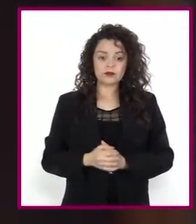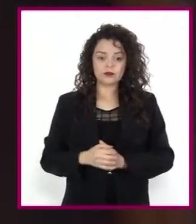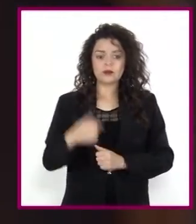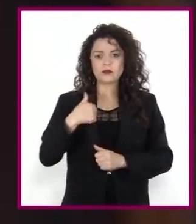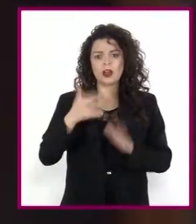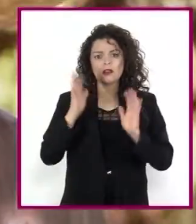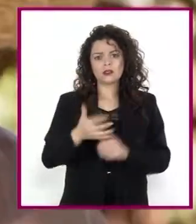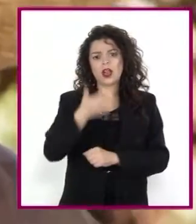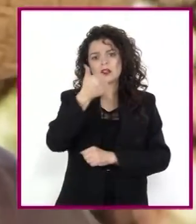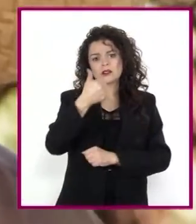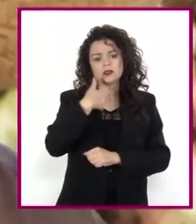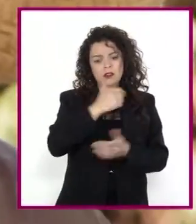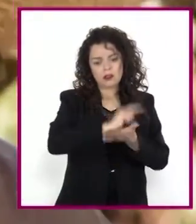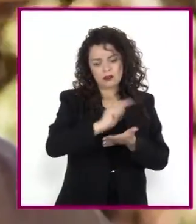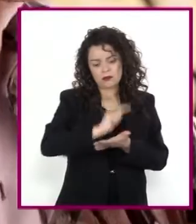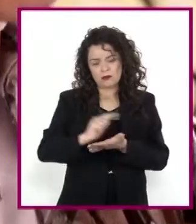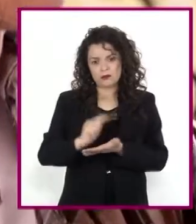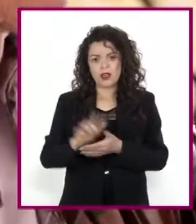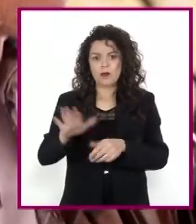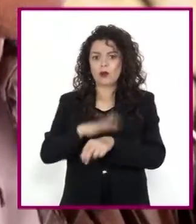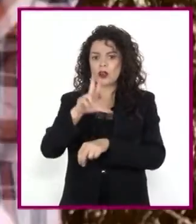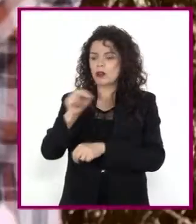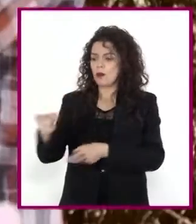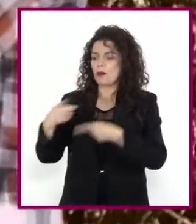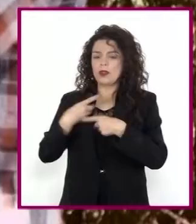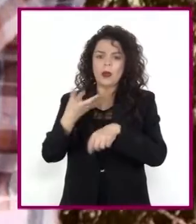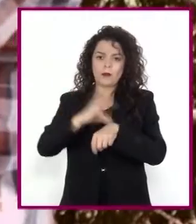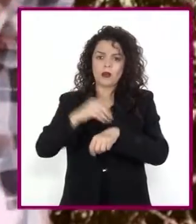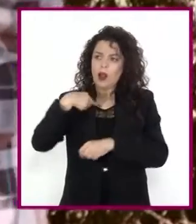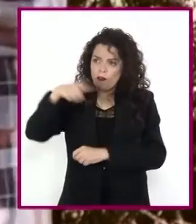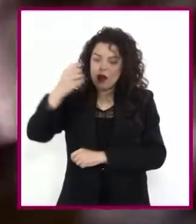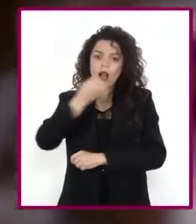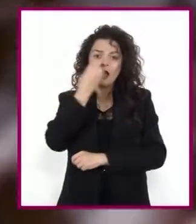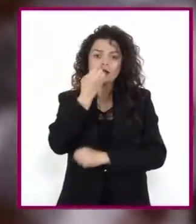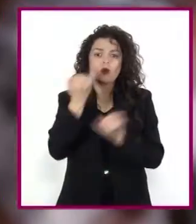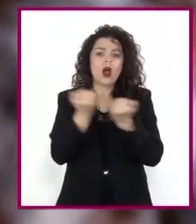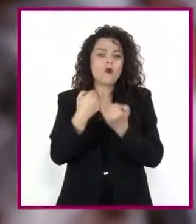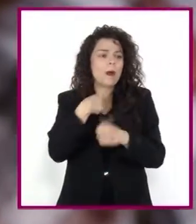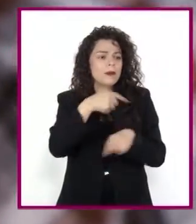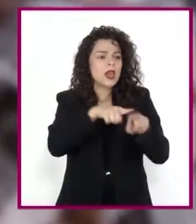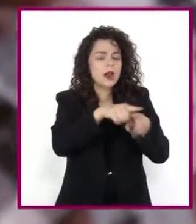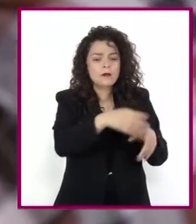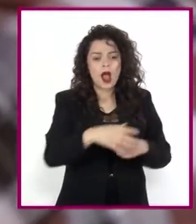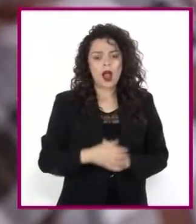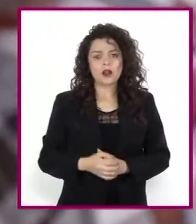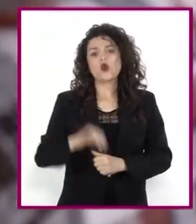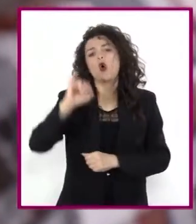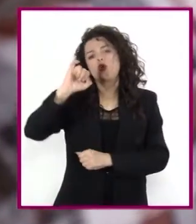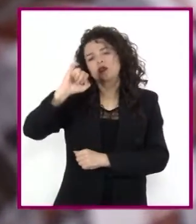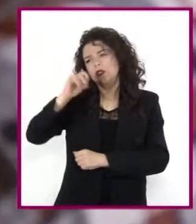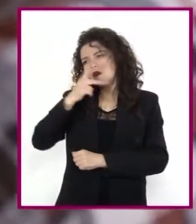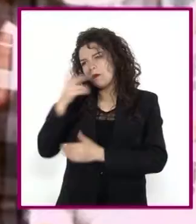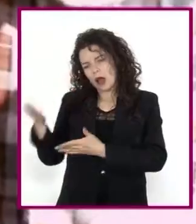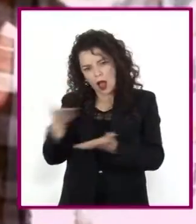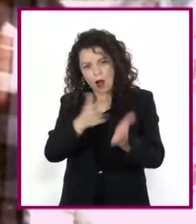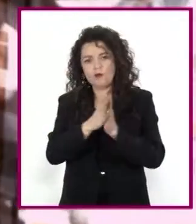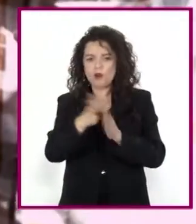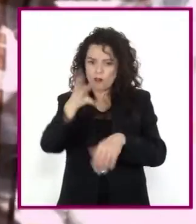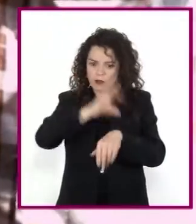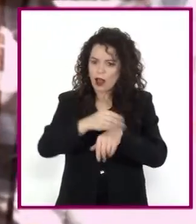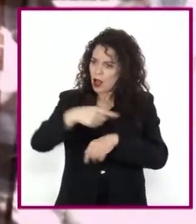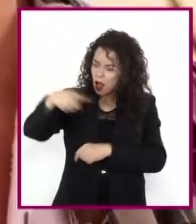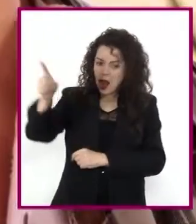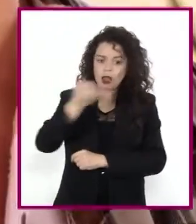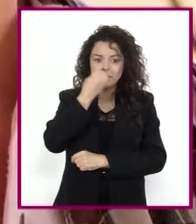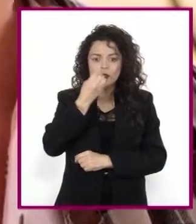me deja ir a la escuela como mi hermano? Otra vez. Sí, papá. Déjela también a ella ir a la escuela. Otra vez la burra al